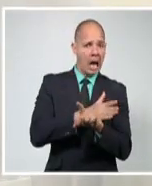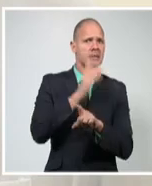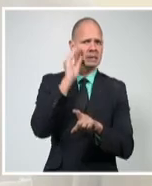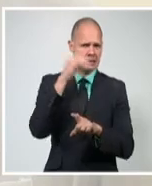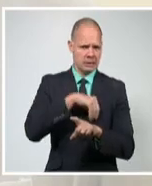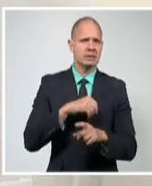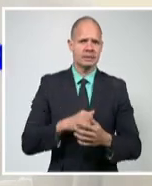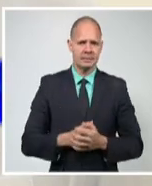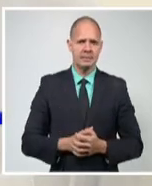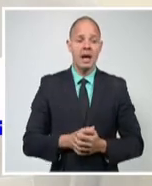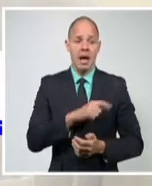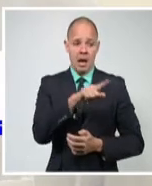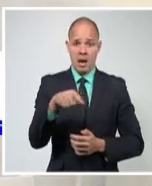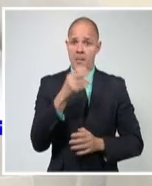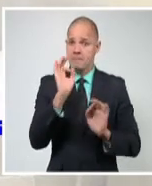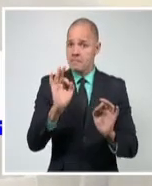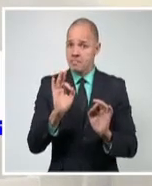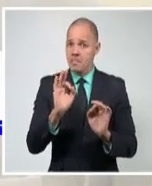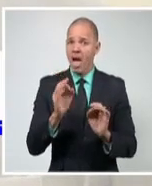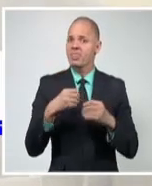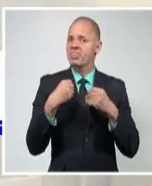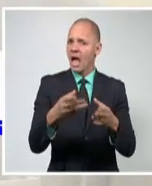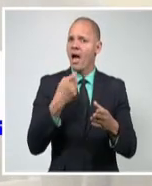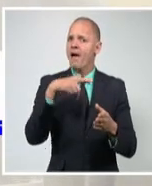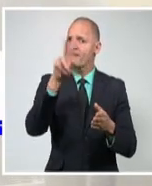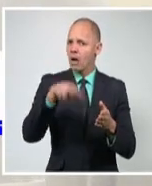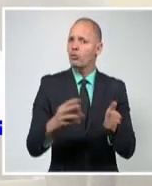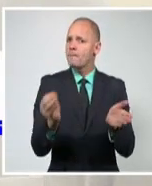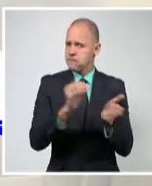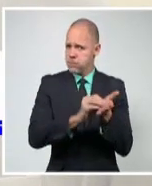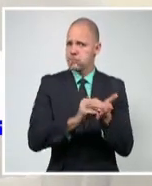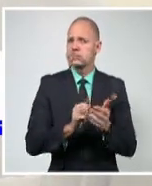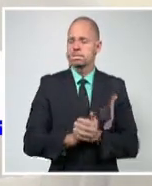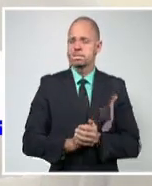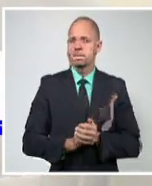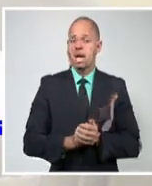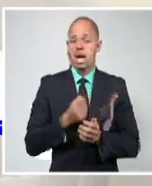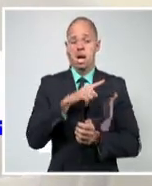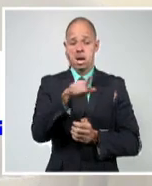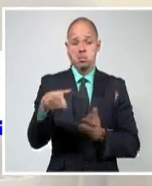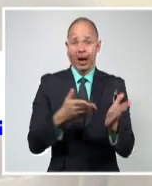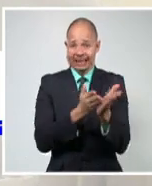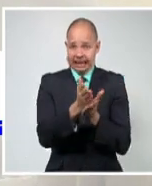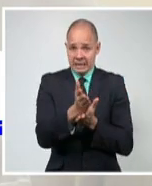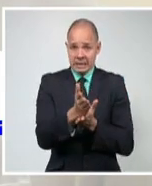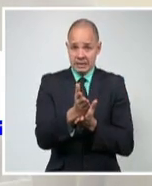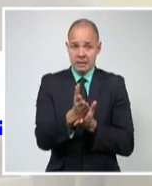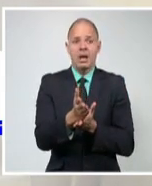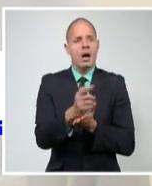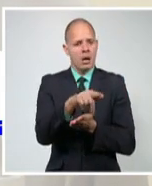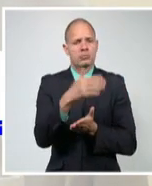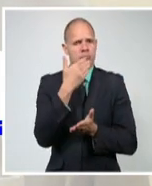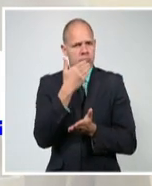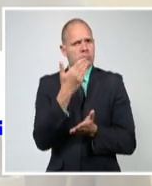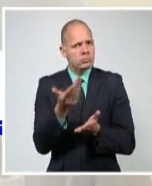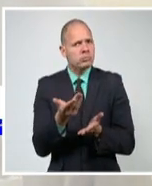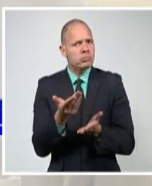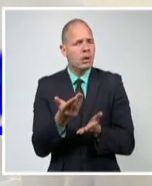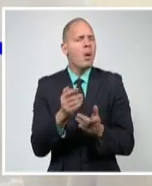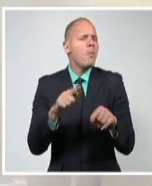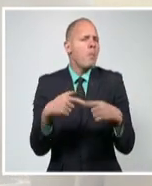que entra dentro de su currículo de estudio, pero que cobra una gran importancia, pues los